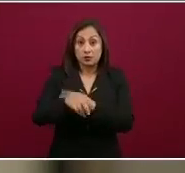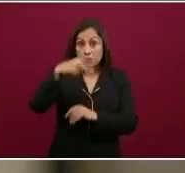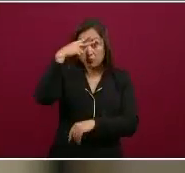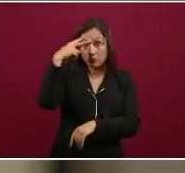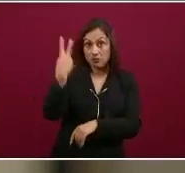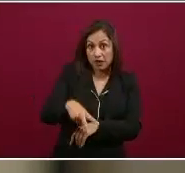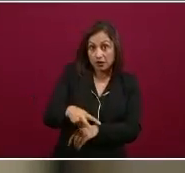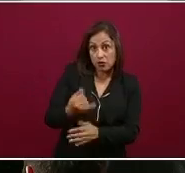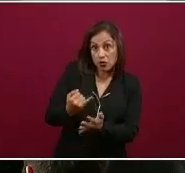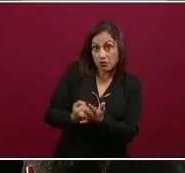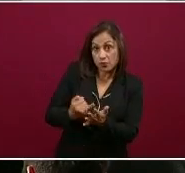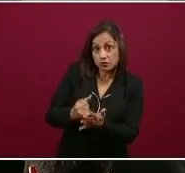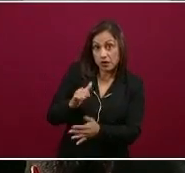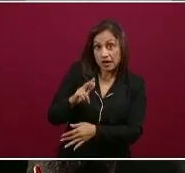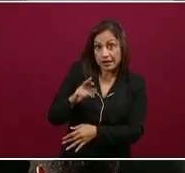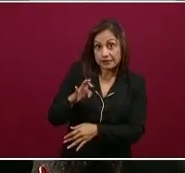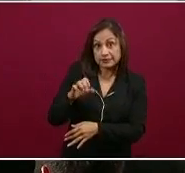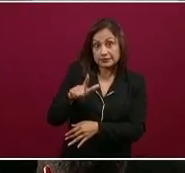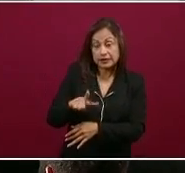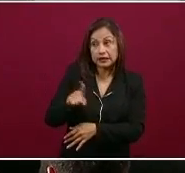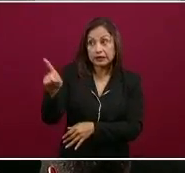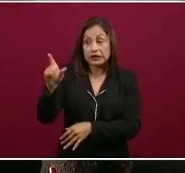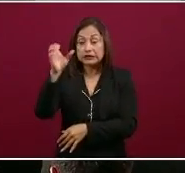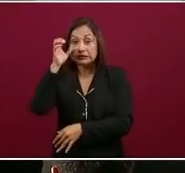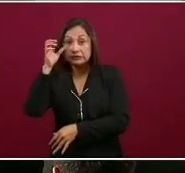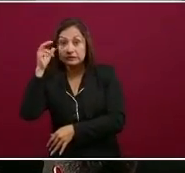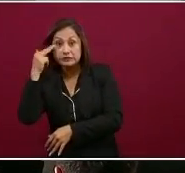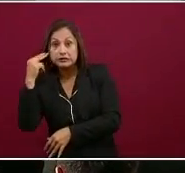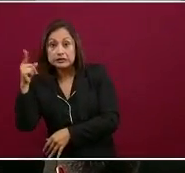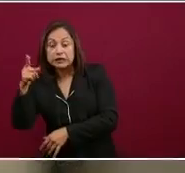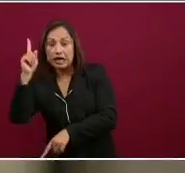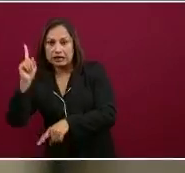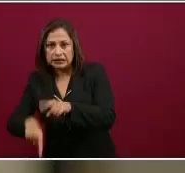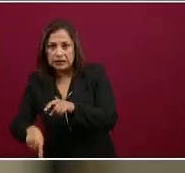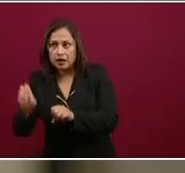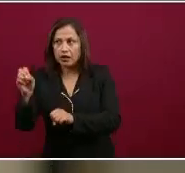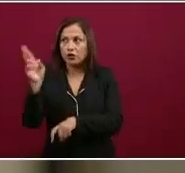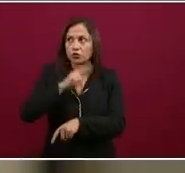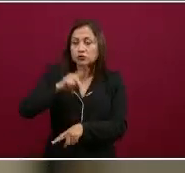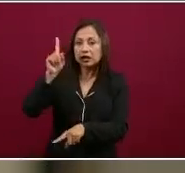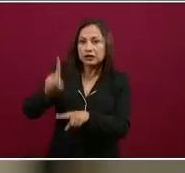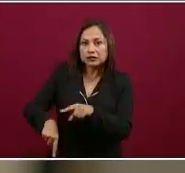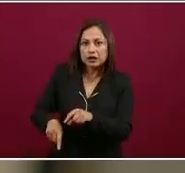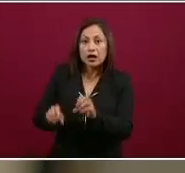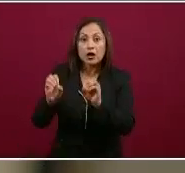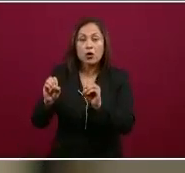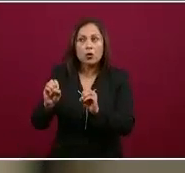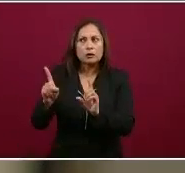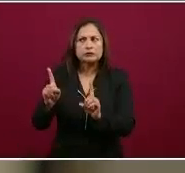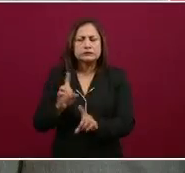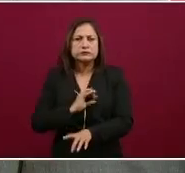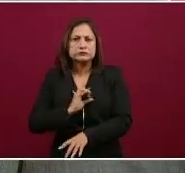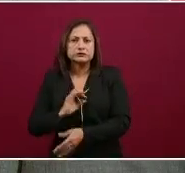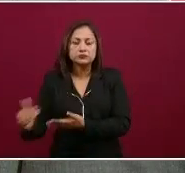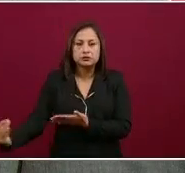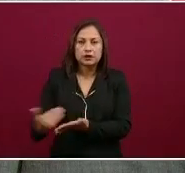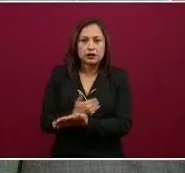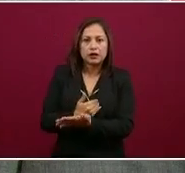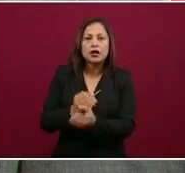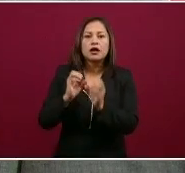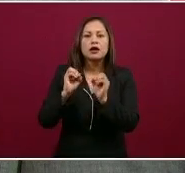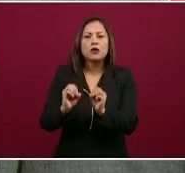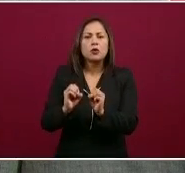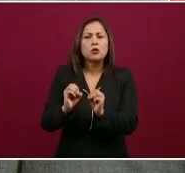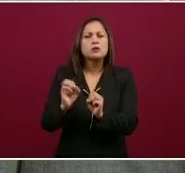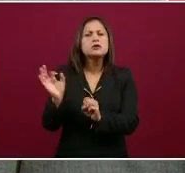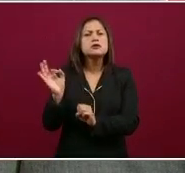Rusia? ¿O podemos esperar una invasión? ¿O necesitamos de un pacto global